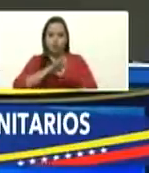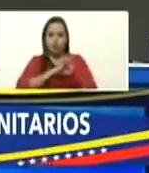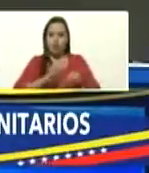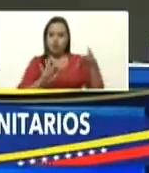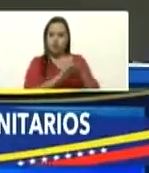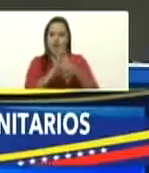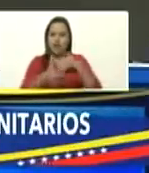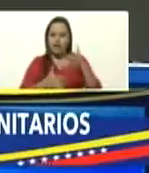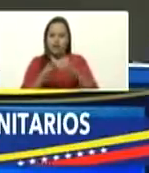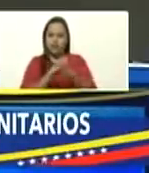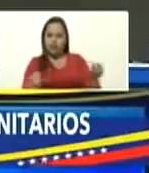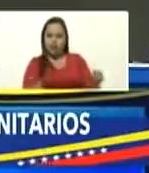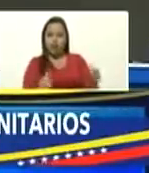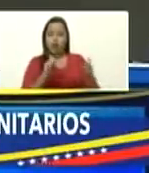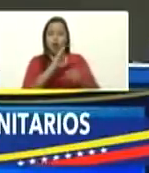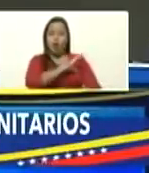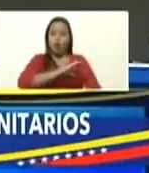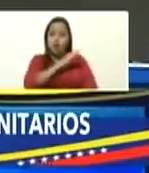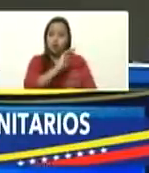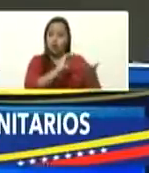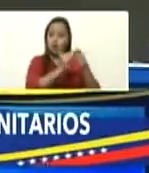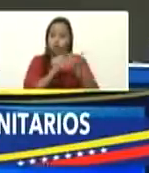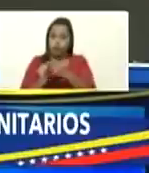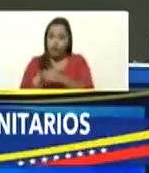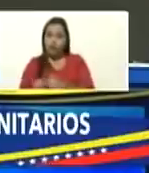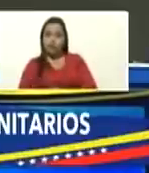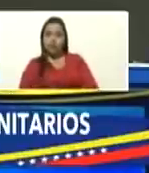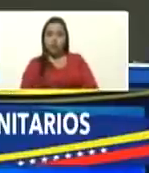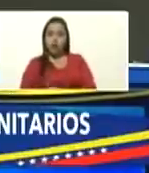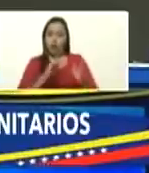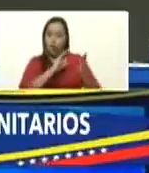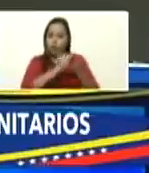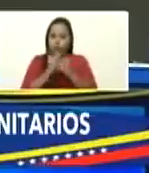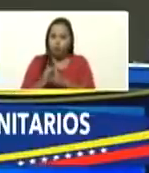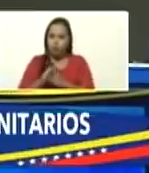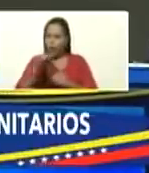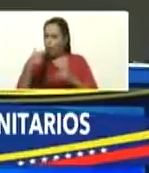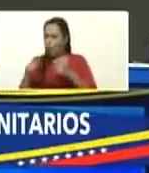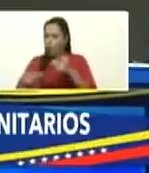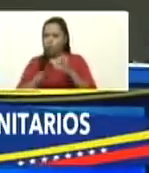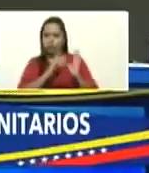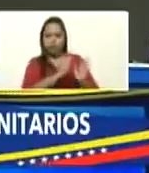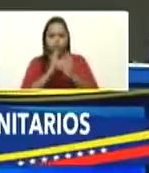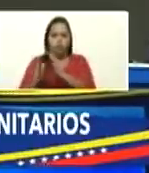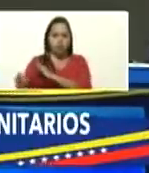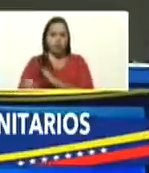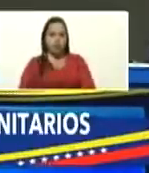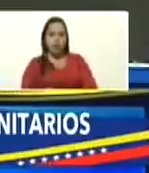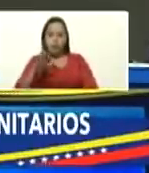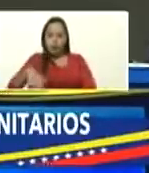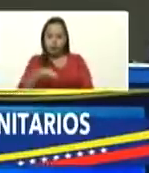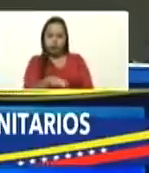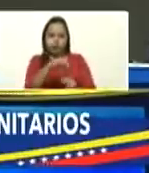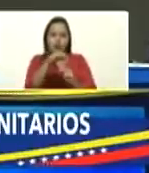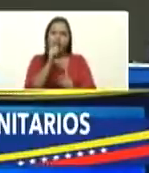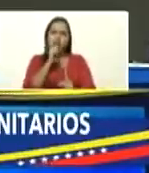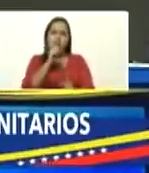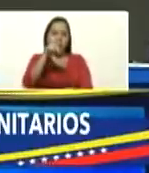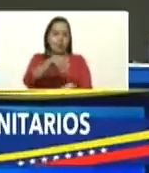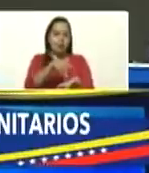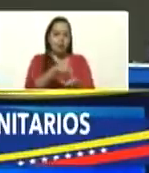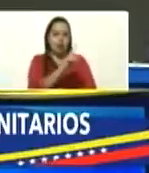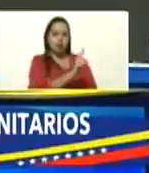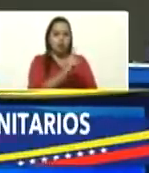territorio, consejos comunales, comunas y otras organizaciones del poder popular, pero haciendo énfasis en identificar a los activistas